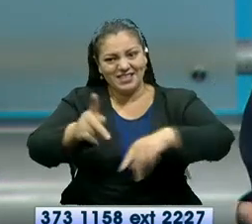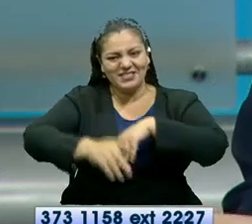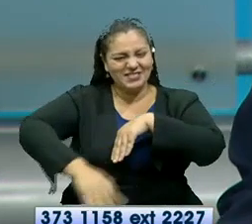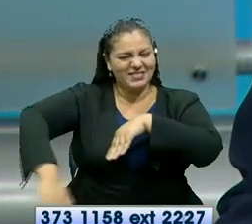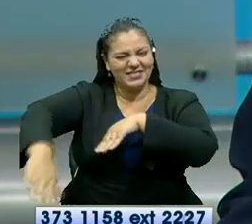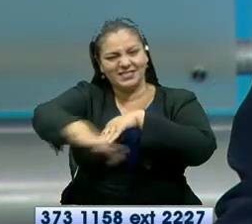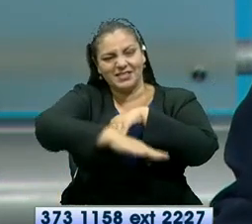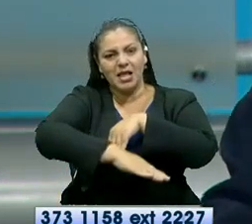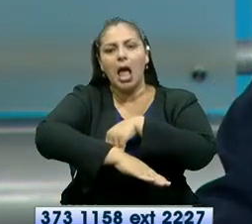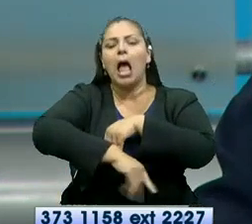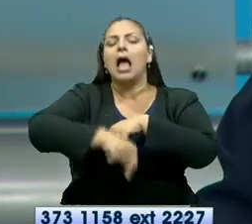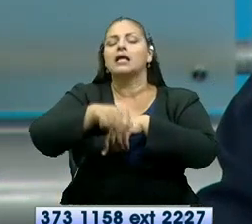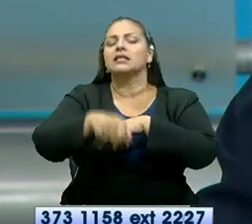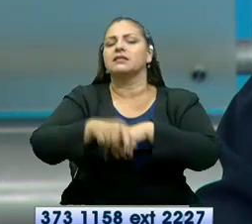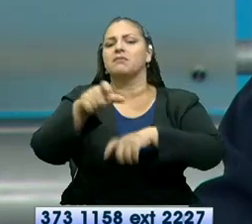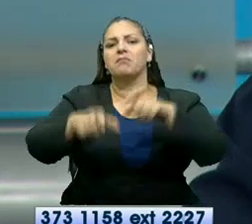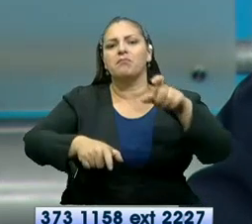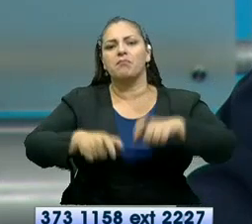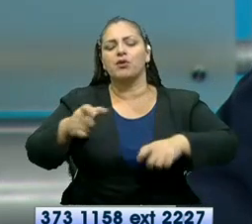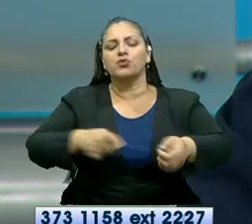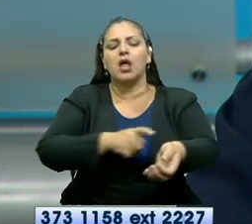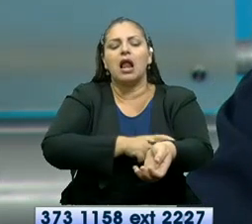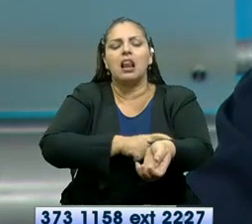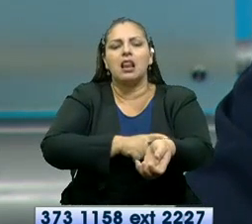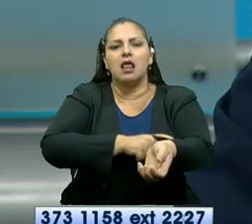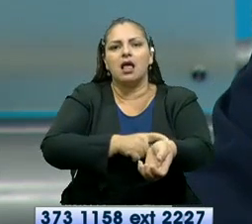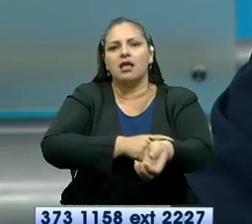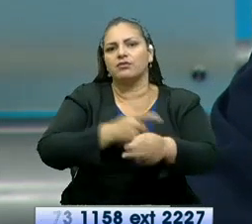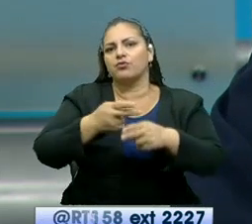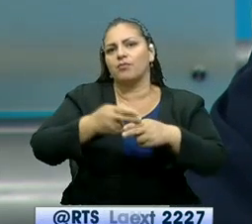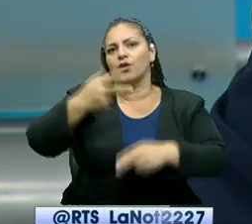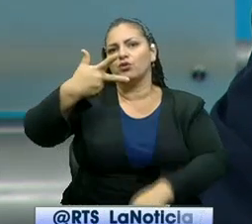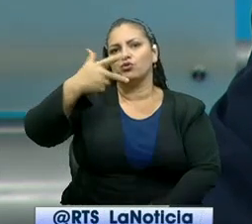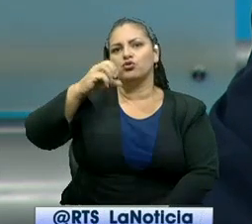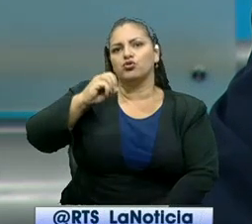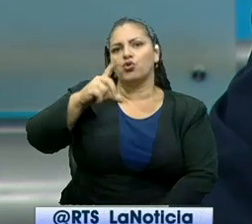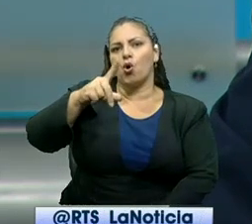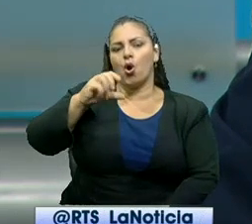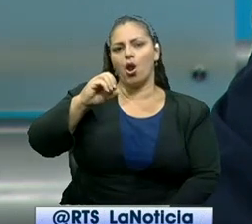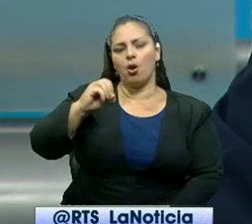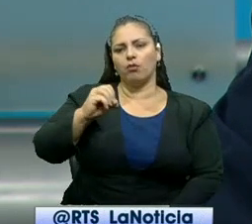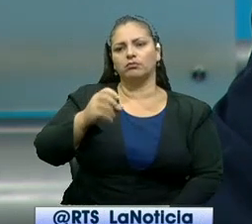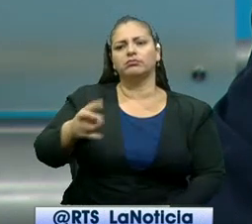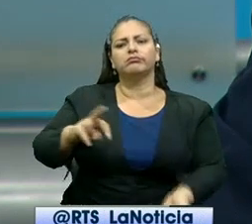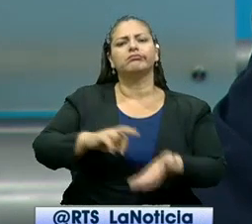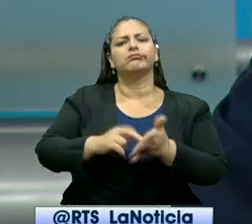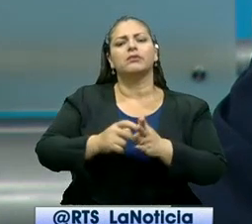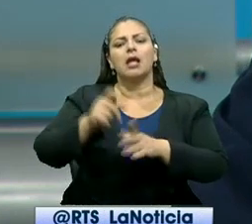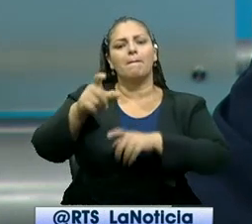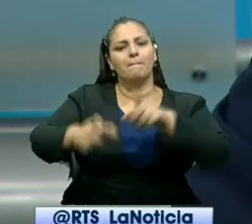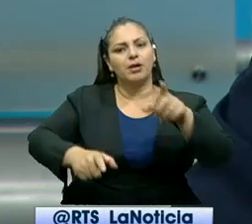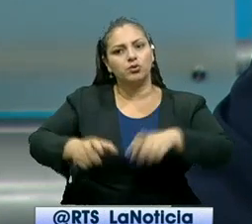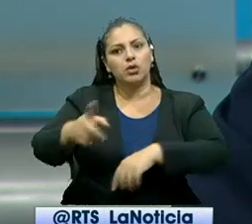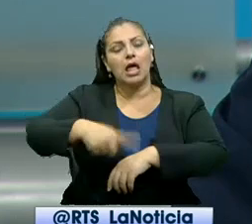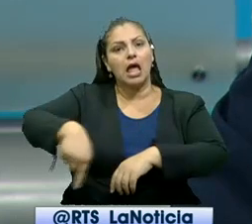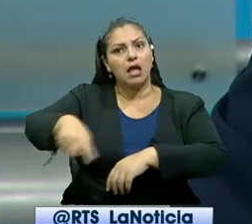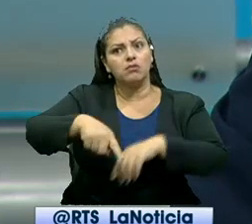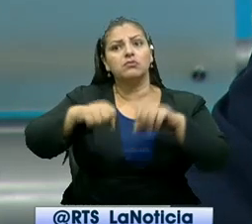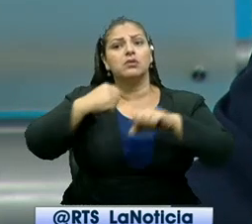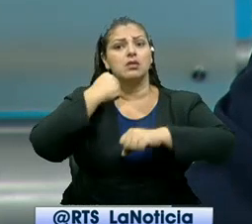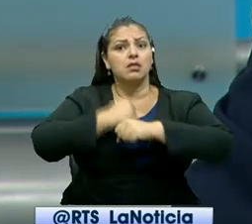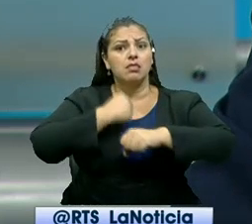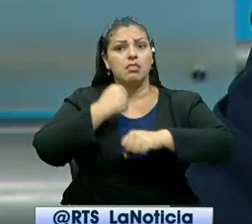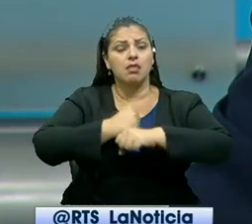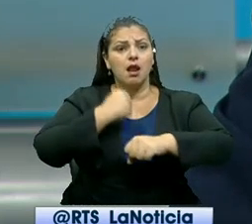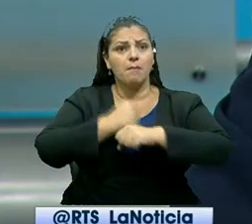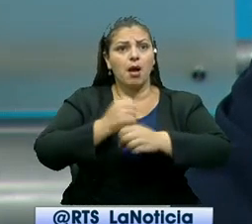se ha establecido desde tiempos ancestrales a la orilla del mar y que se ha dedicado primordialmente a la pesca y a la navegación. Es por